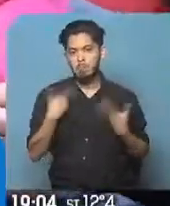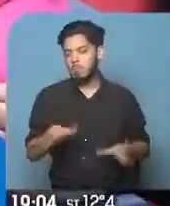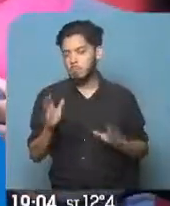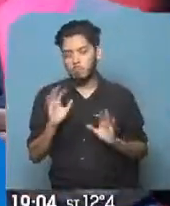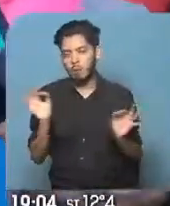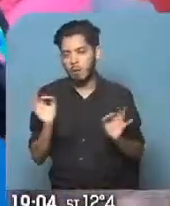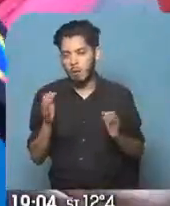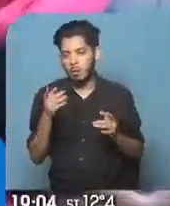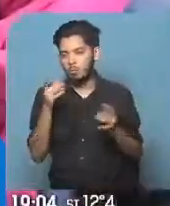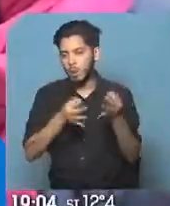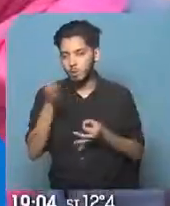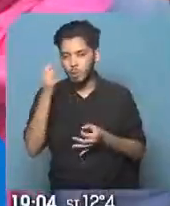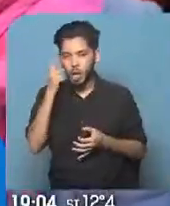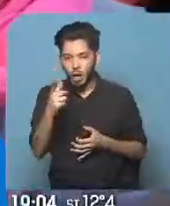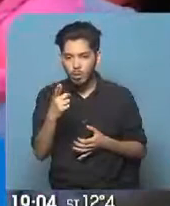justicia